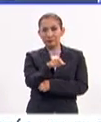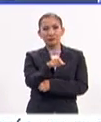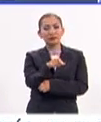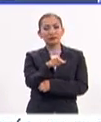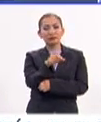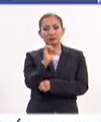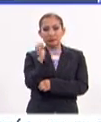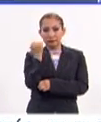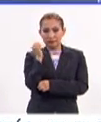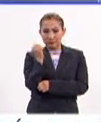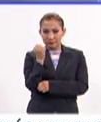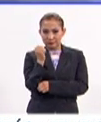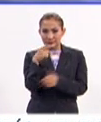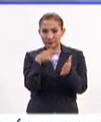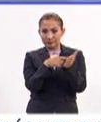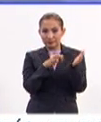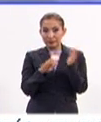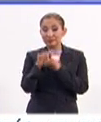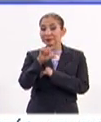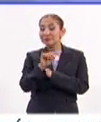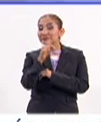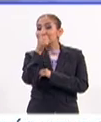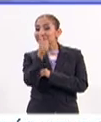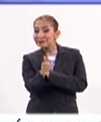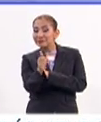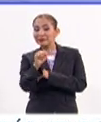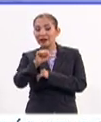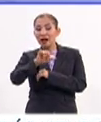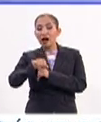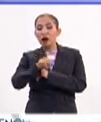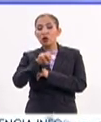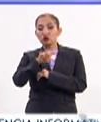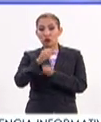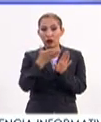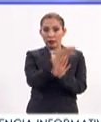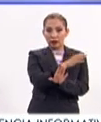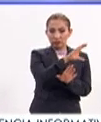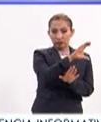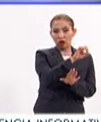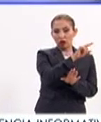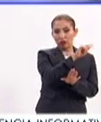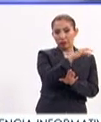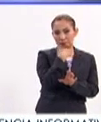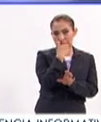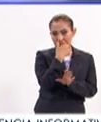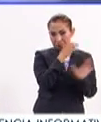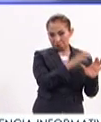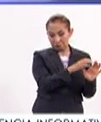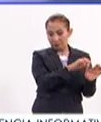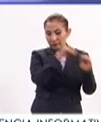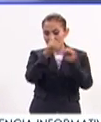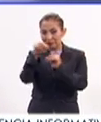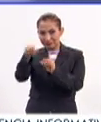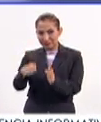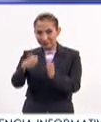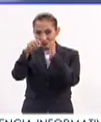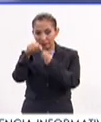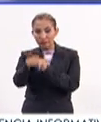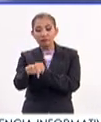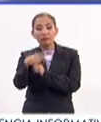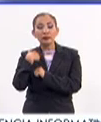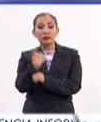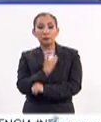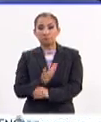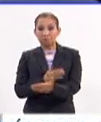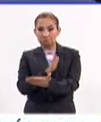en septiembre de 1976, el de la Jusco, porque antes estábamos en la colonia Roma. Y ahí fue